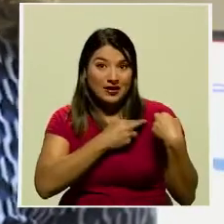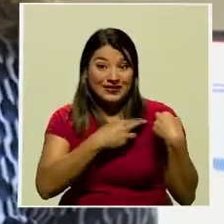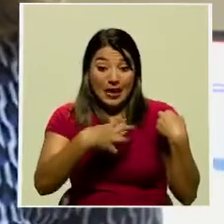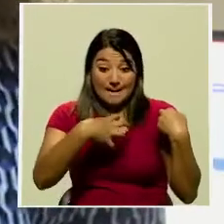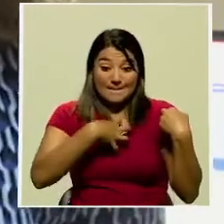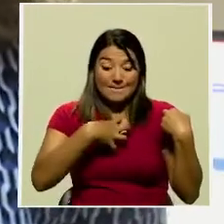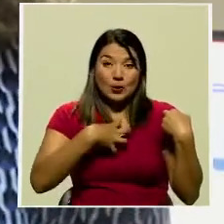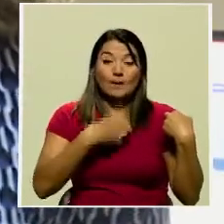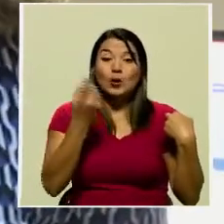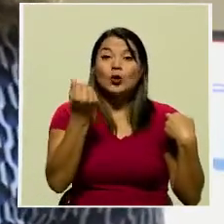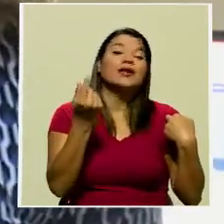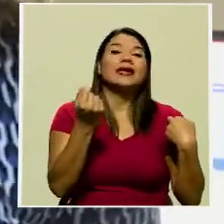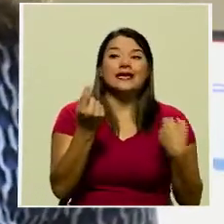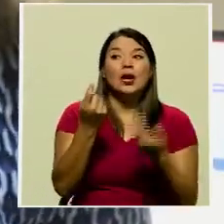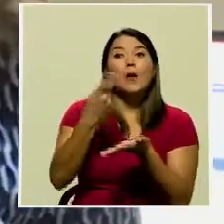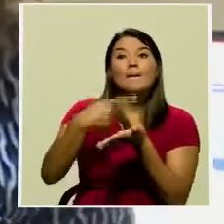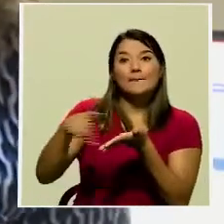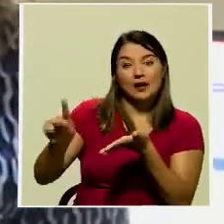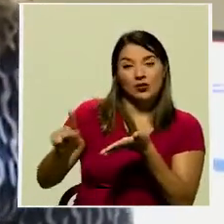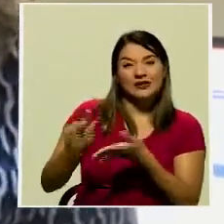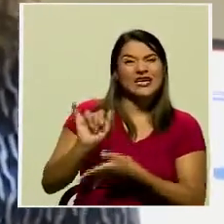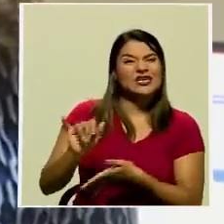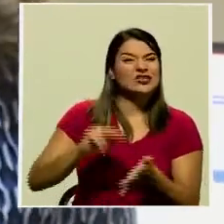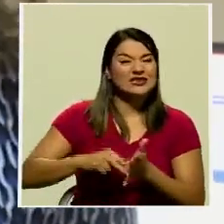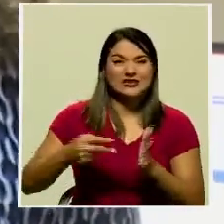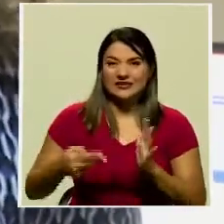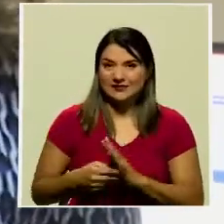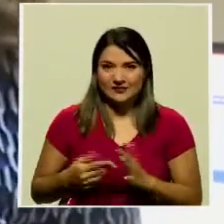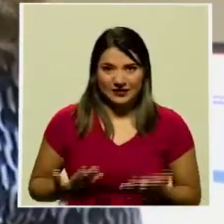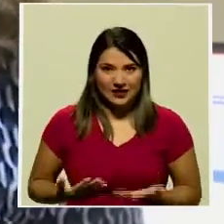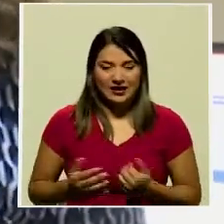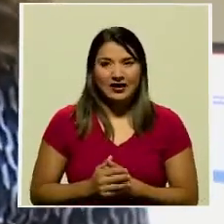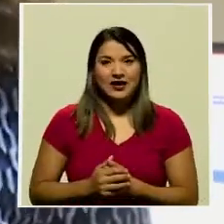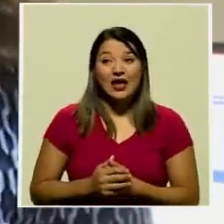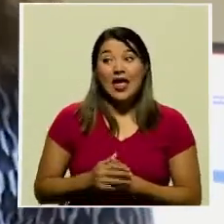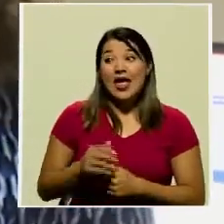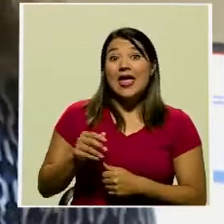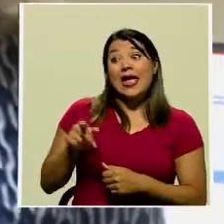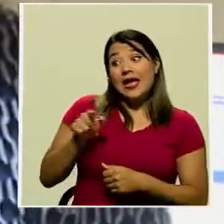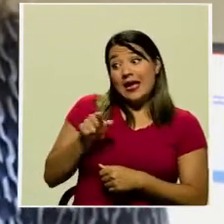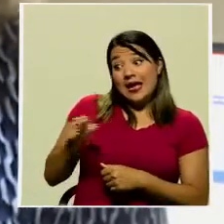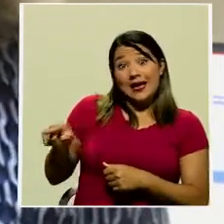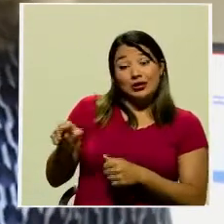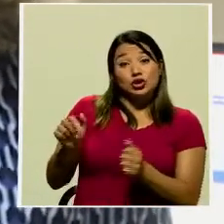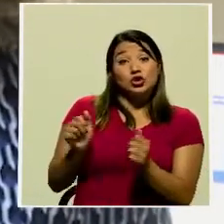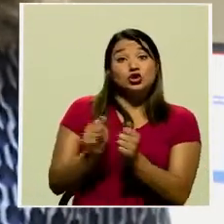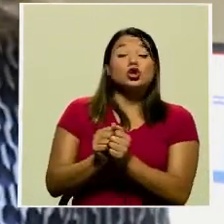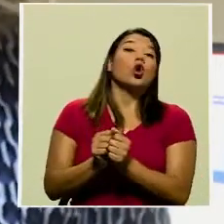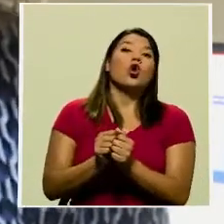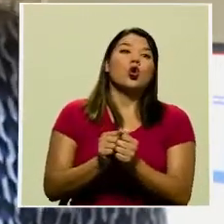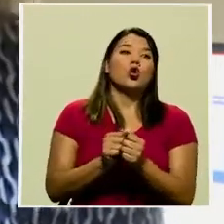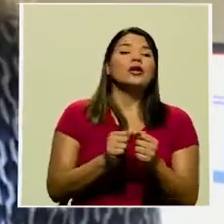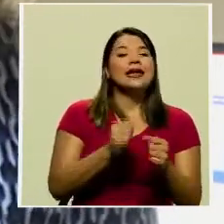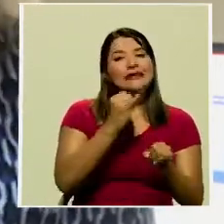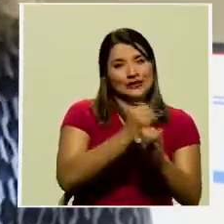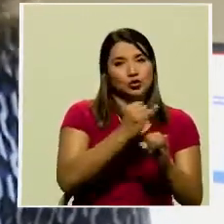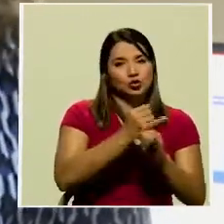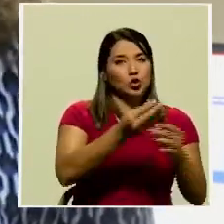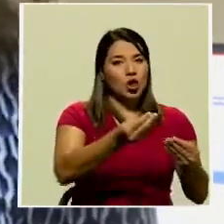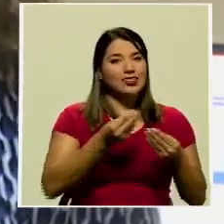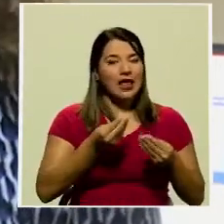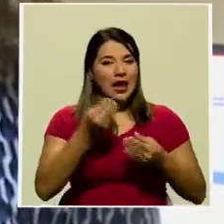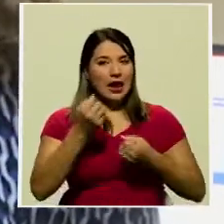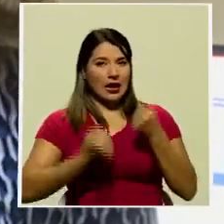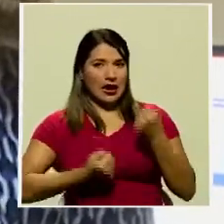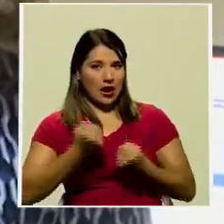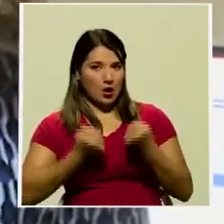propios recursos la representación. ¿Qué significa esto? Tienen que trasladarse en ellos con los vehículos, eso sí, institucionales, pero